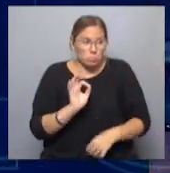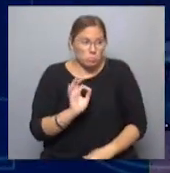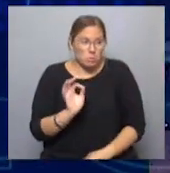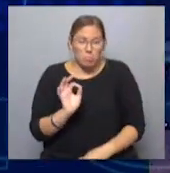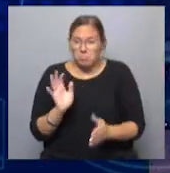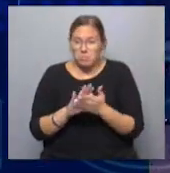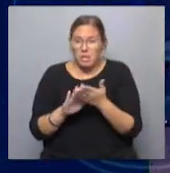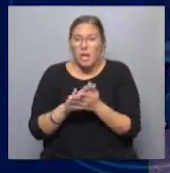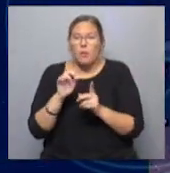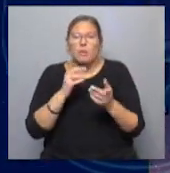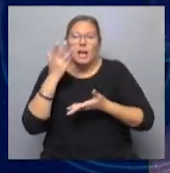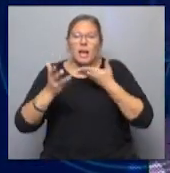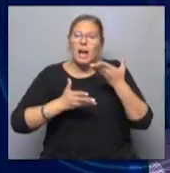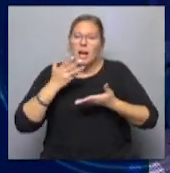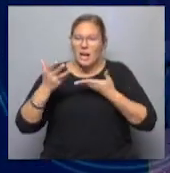No, porque hay canciones